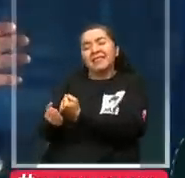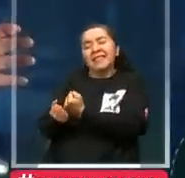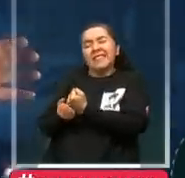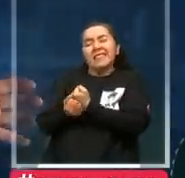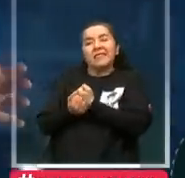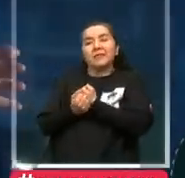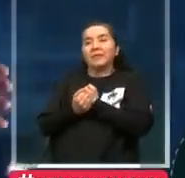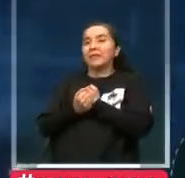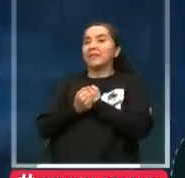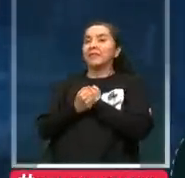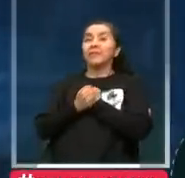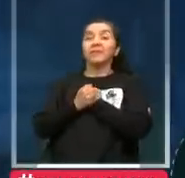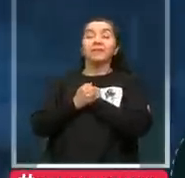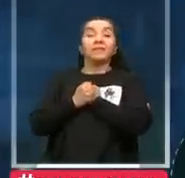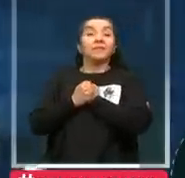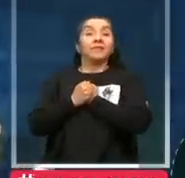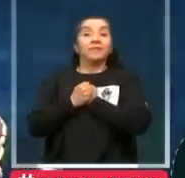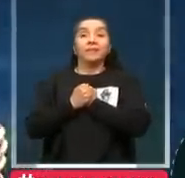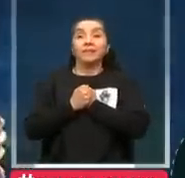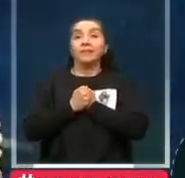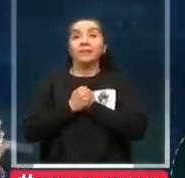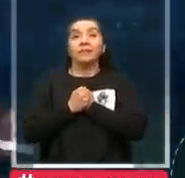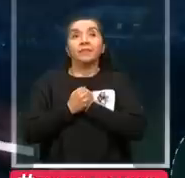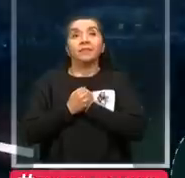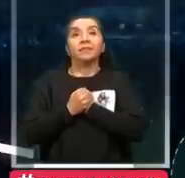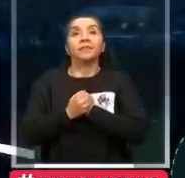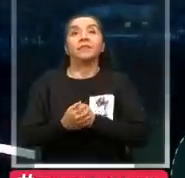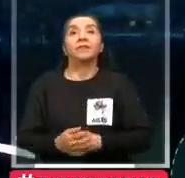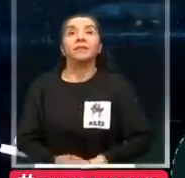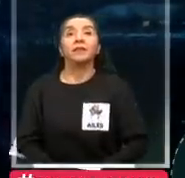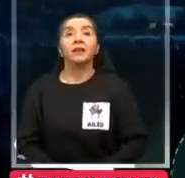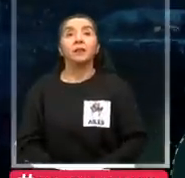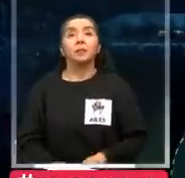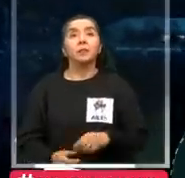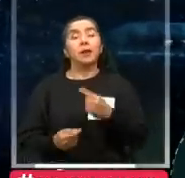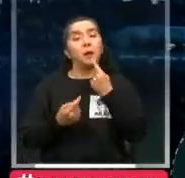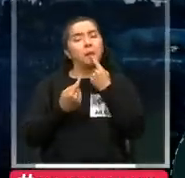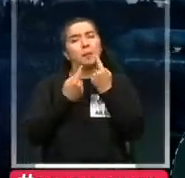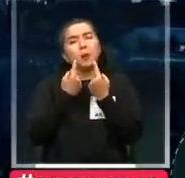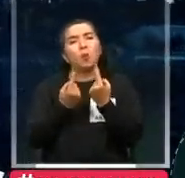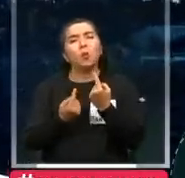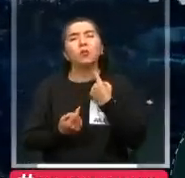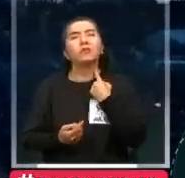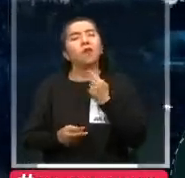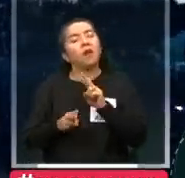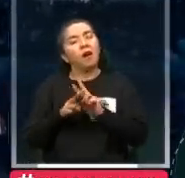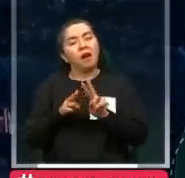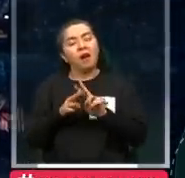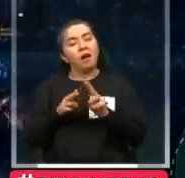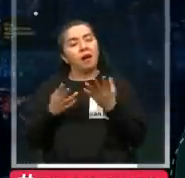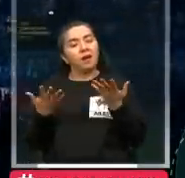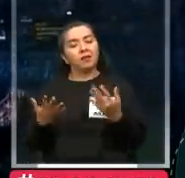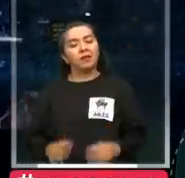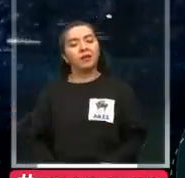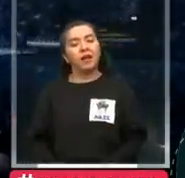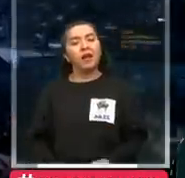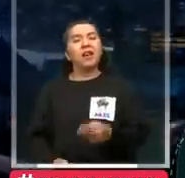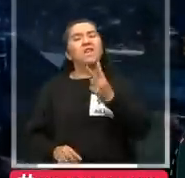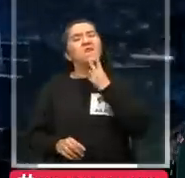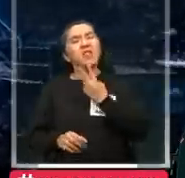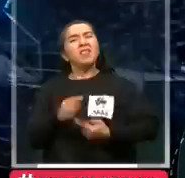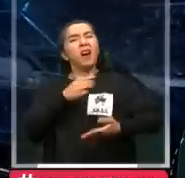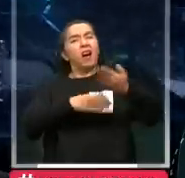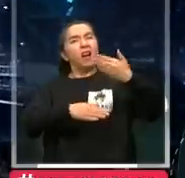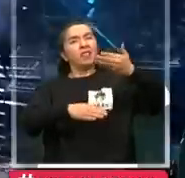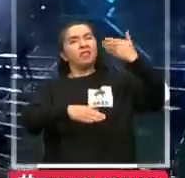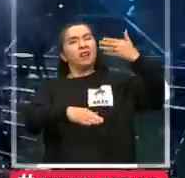retener siempre a su lado. Me pregunto qué haría si